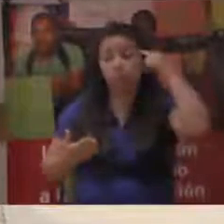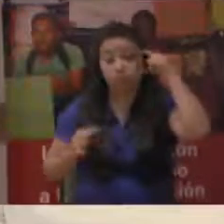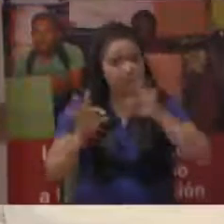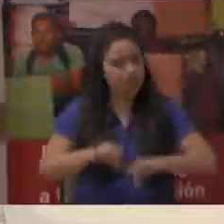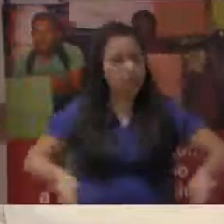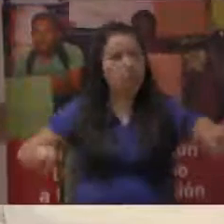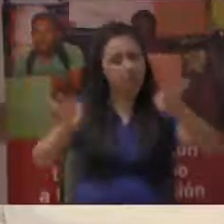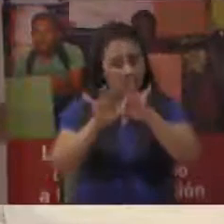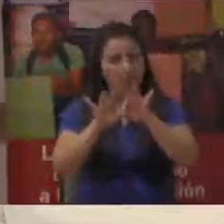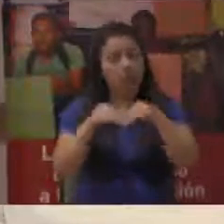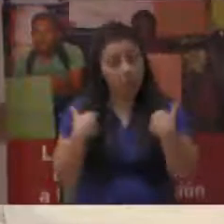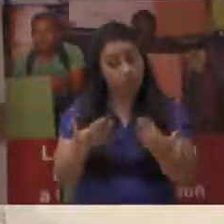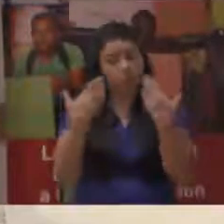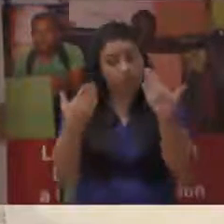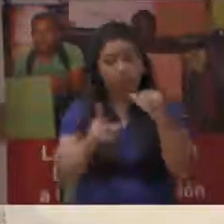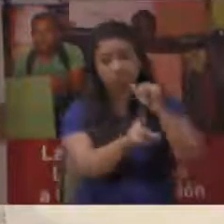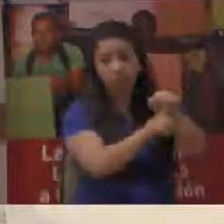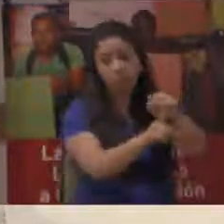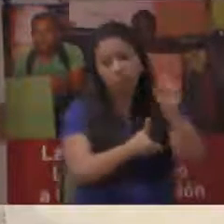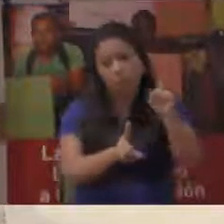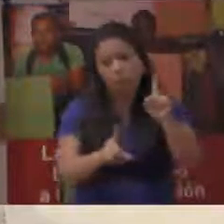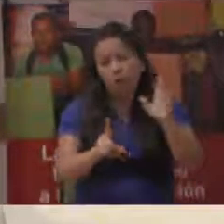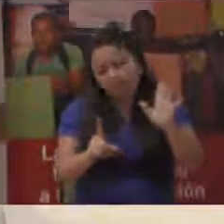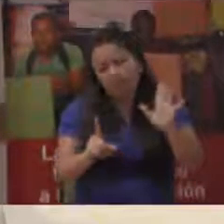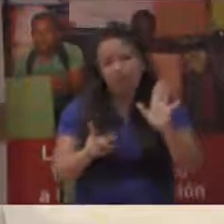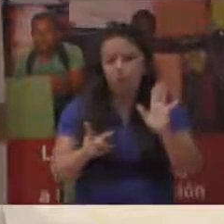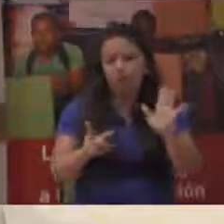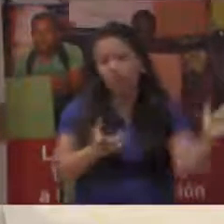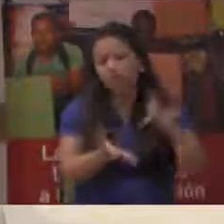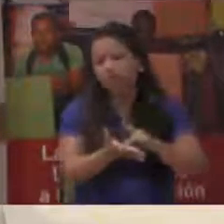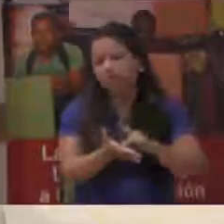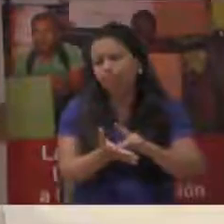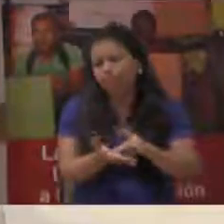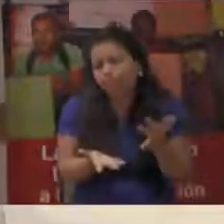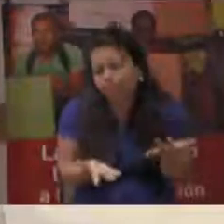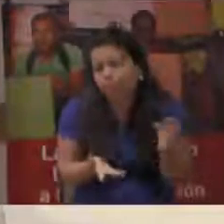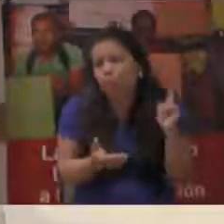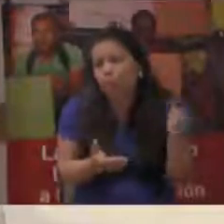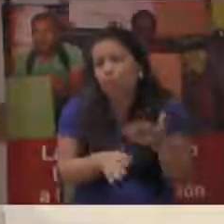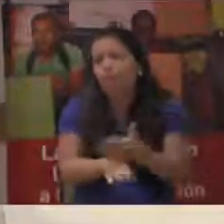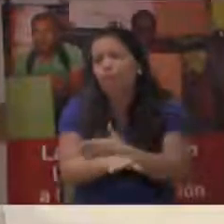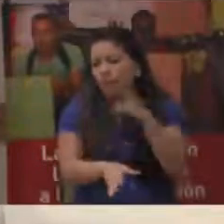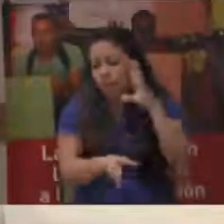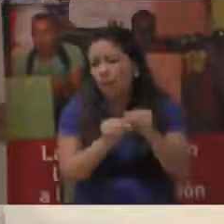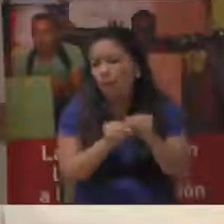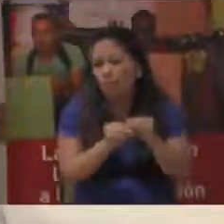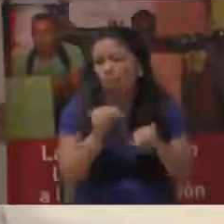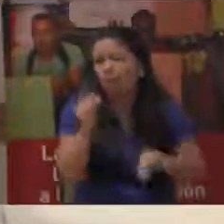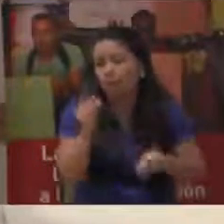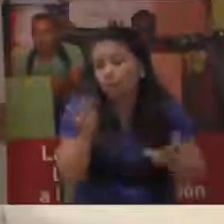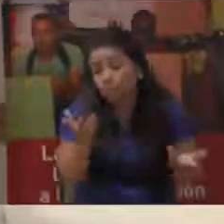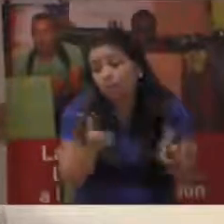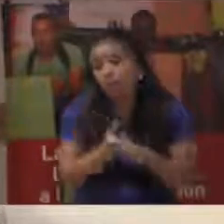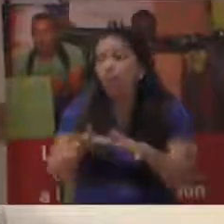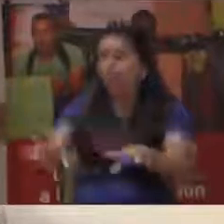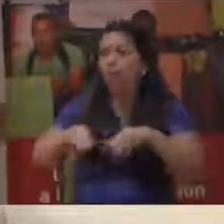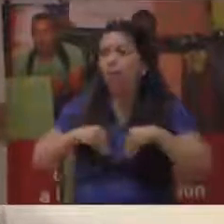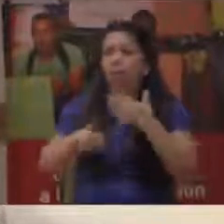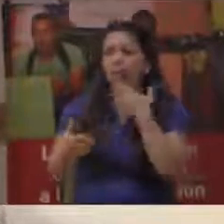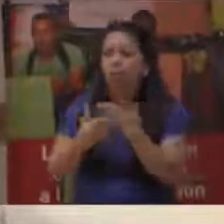insisto, son fundamentales en este proceso de construir paz y e incluir a estas poblaciones.